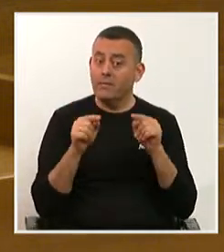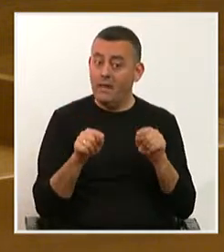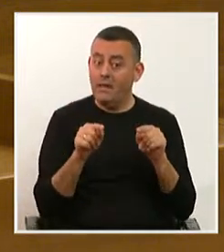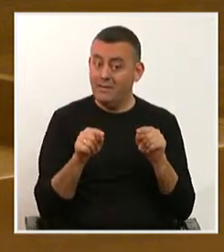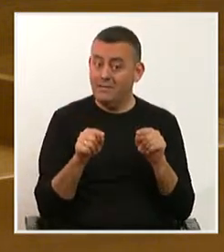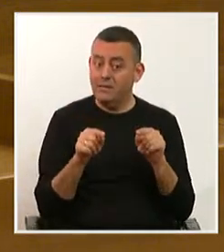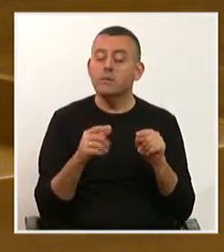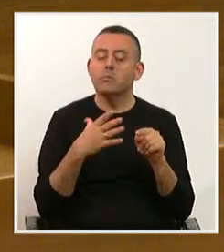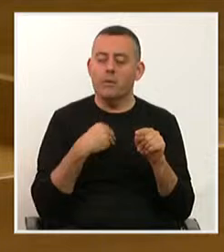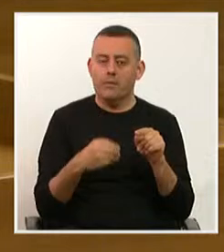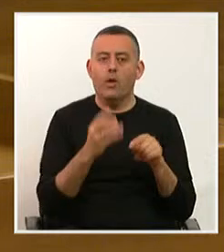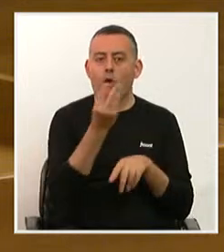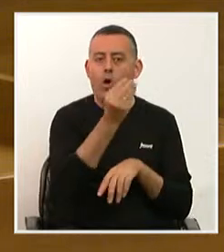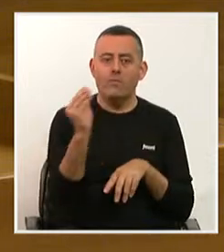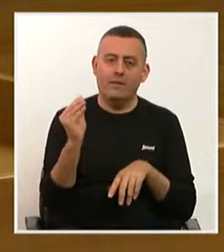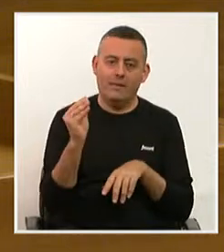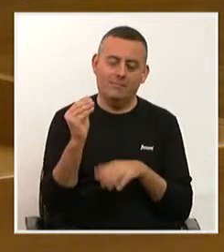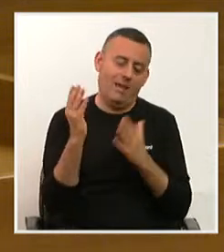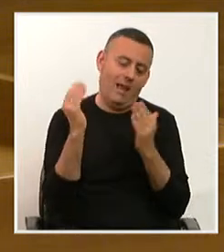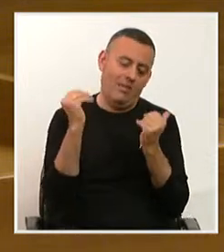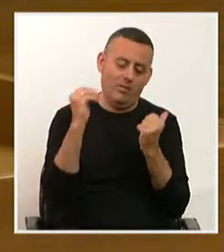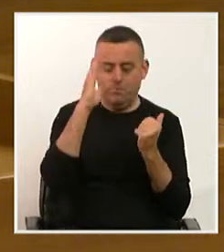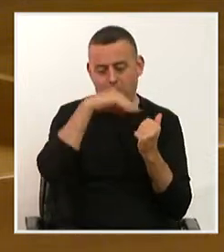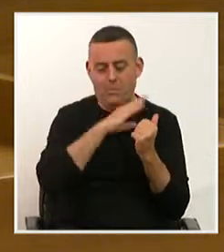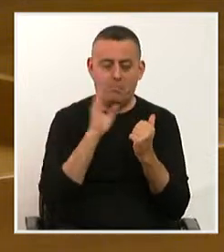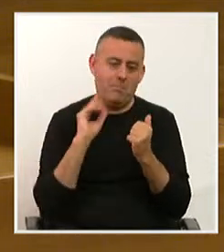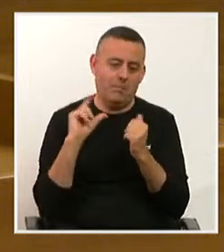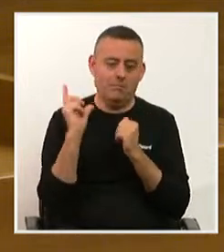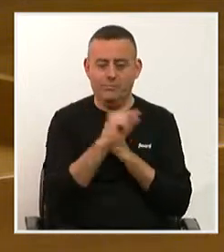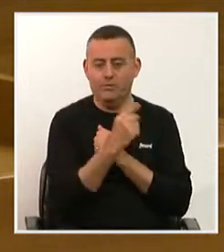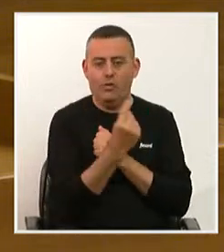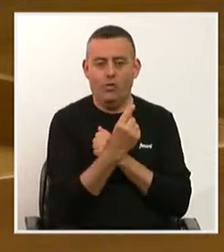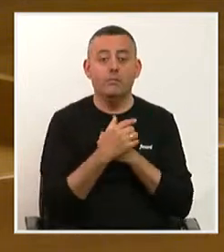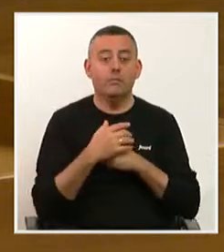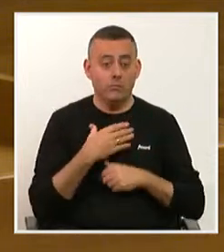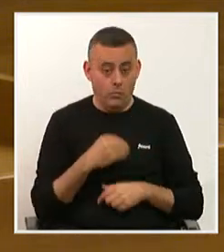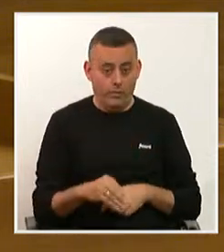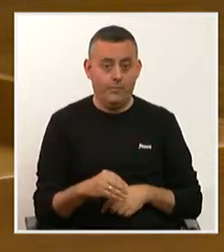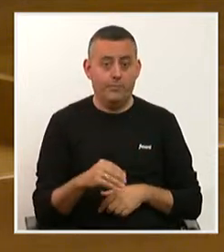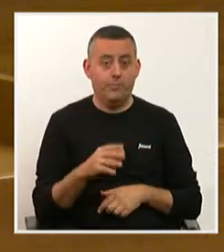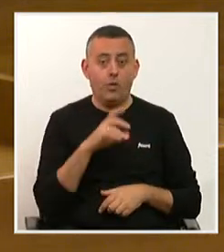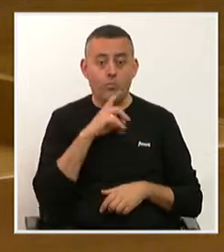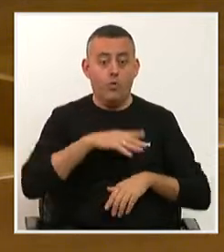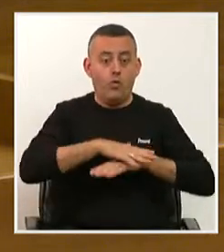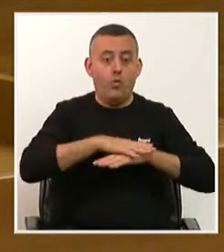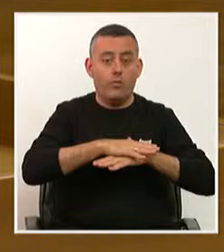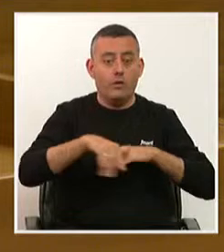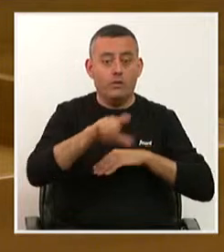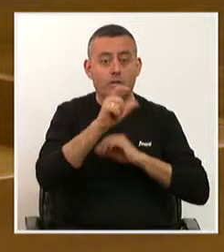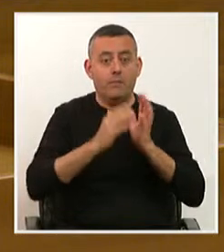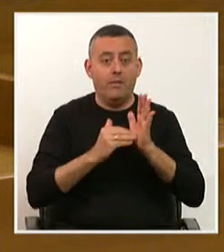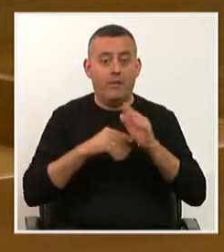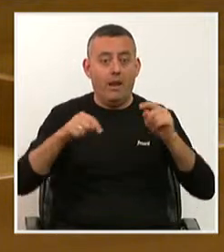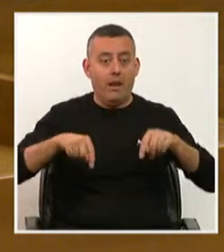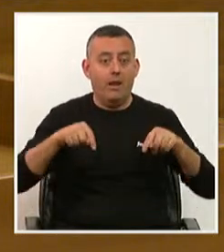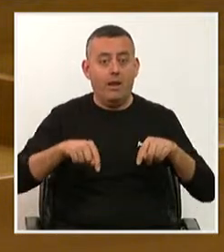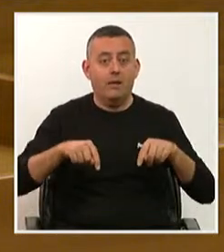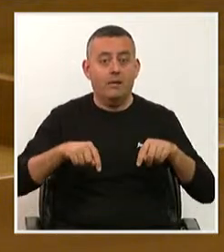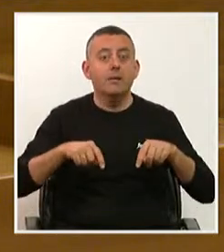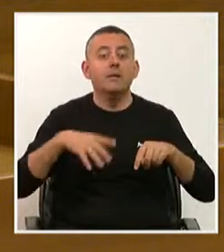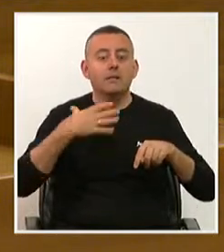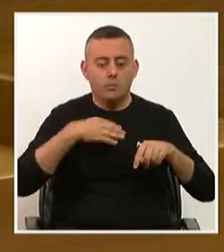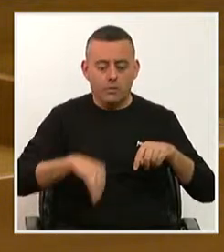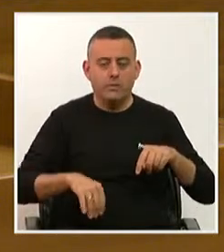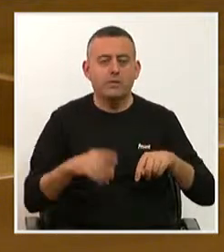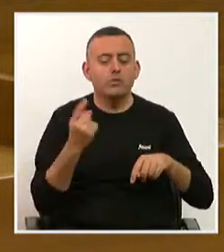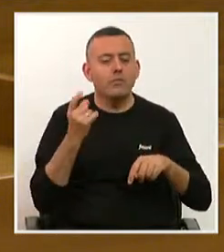Conde aqu est son propostes totalment asumibles per del gober de la valenciana loic que es necesita son ganes y voluntad